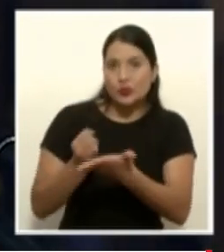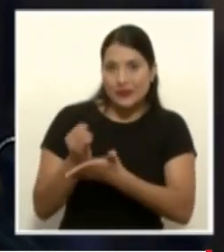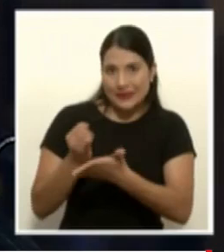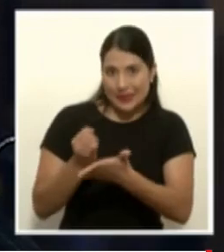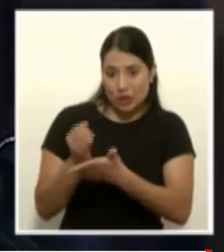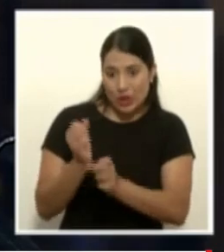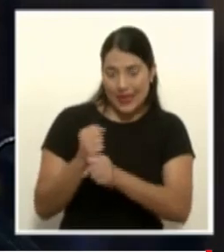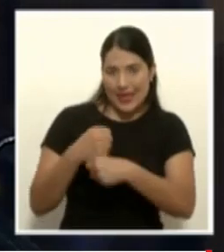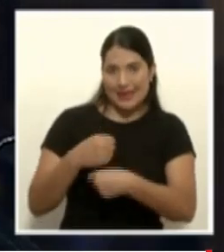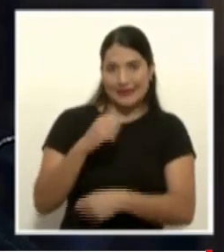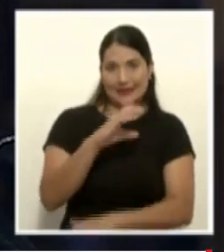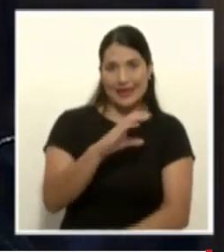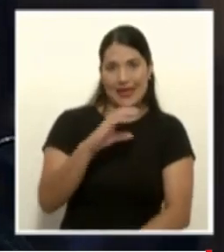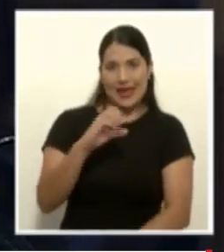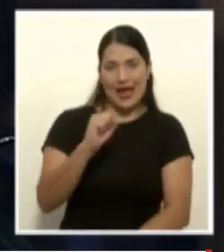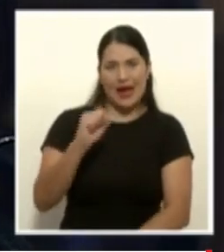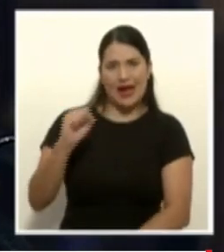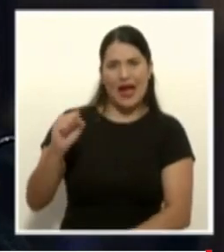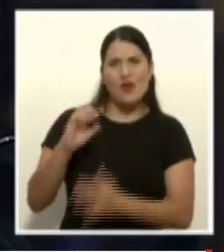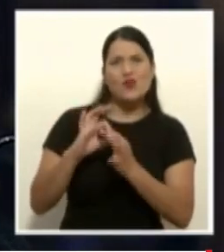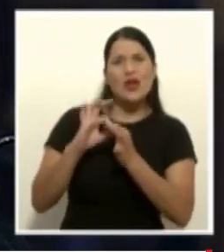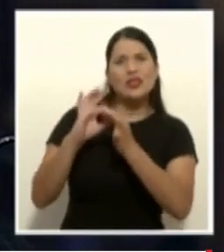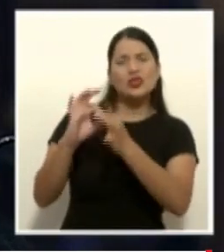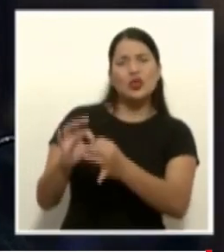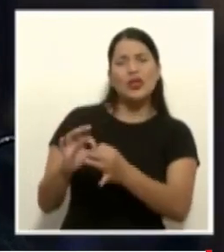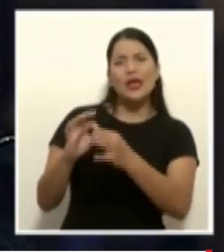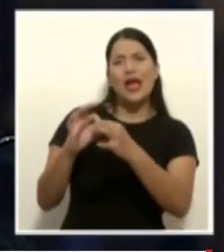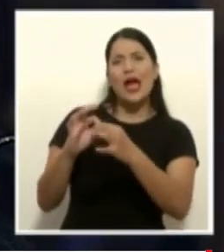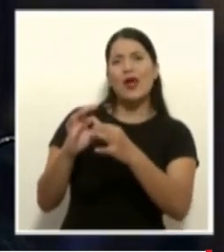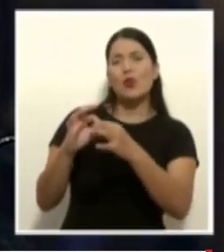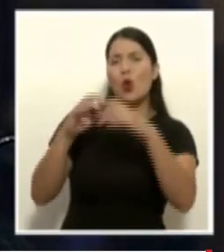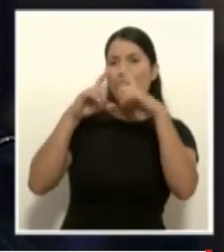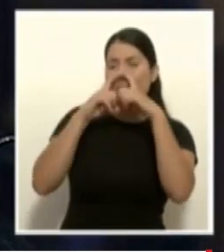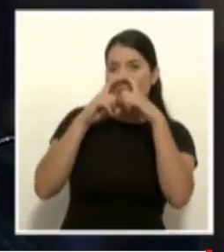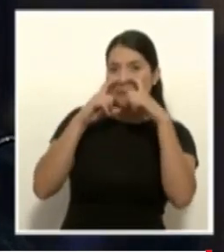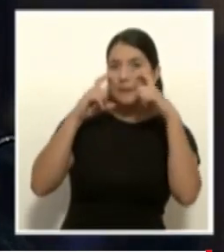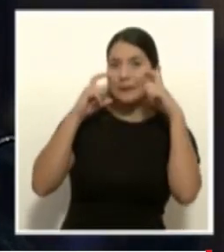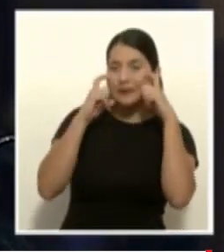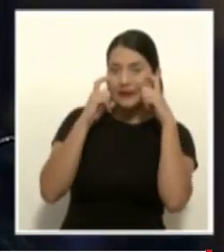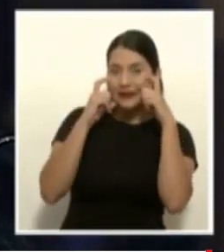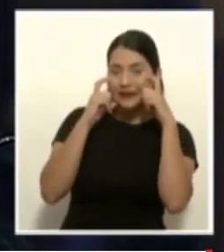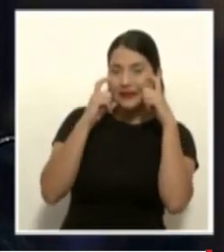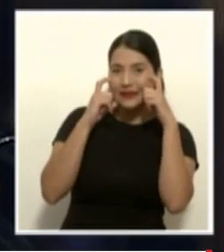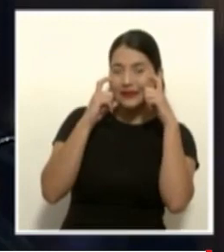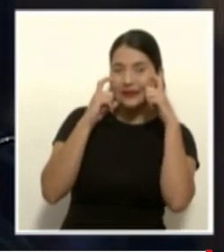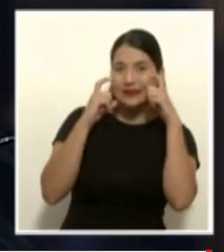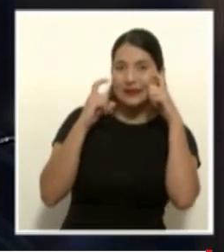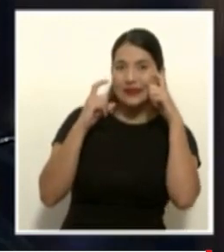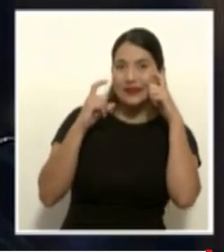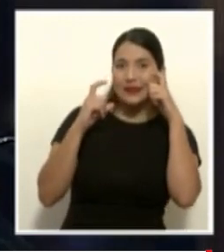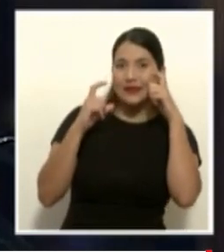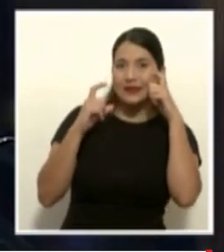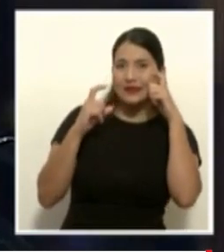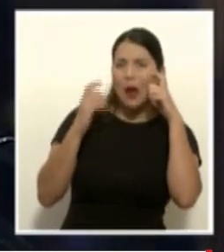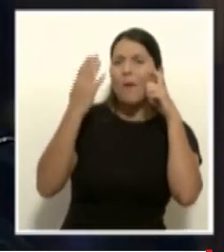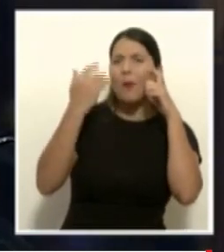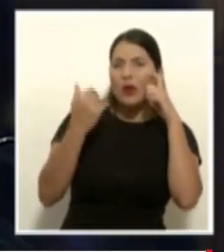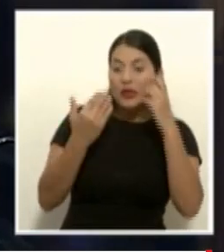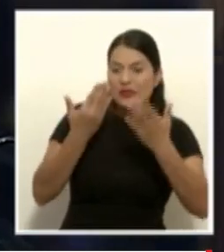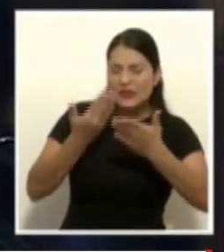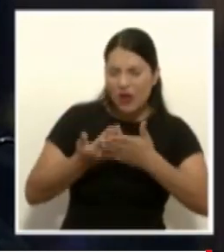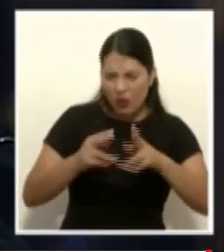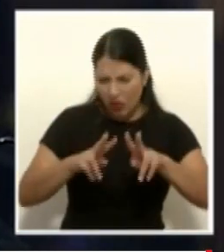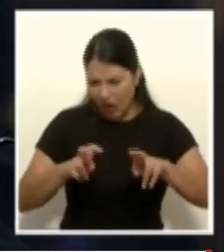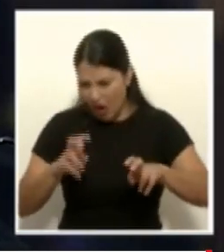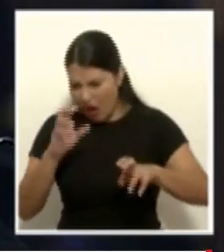caja sobre el lote de mascarillas rechazado por condición defectuosa,